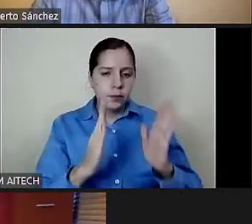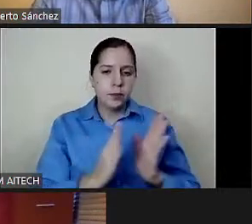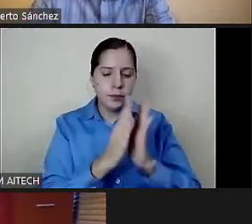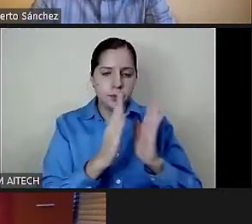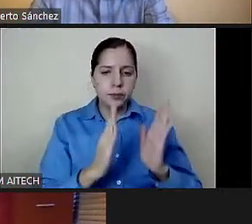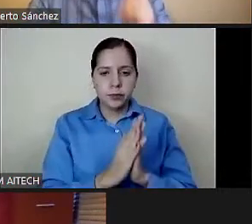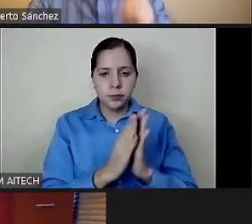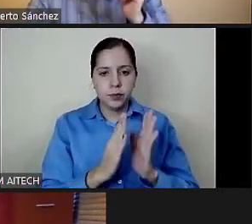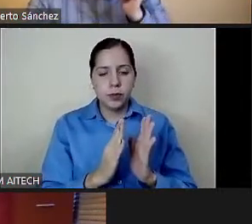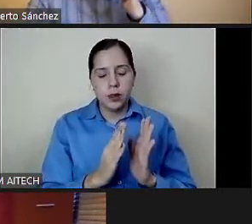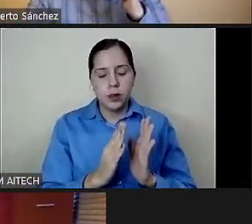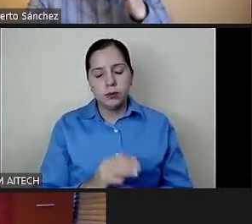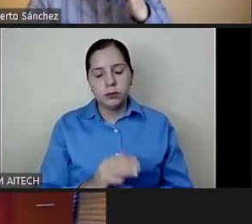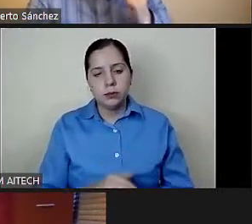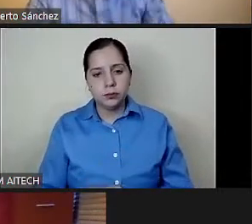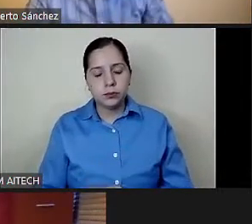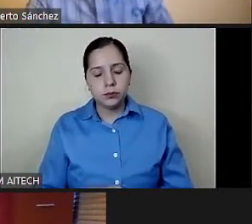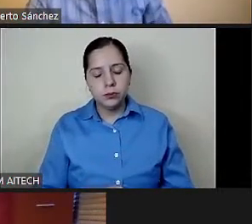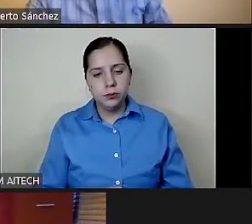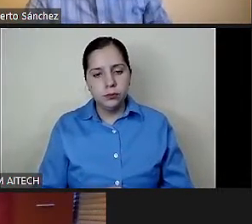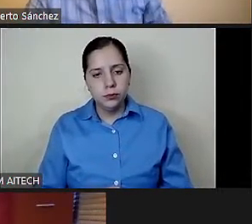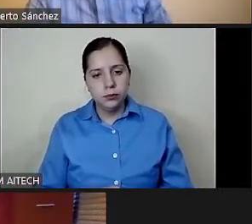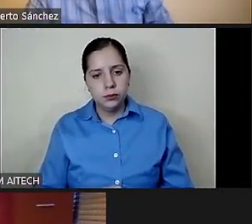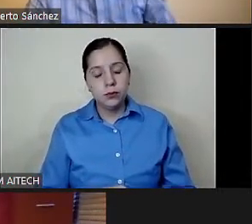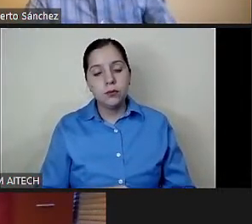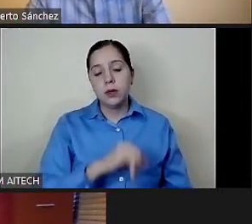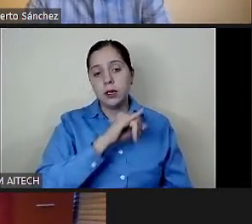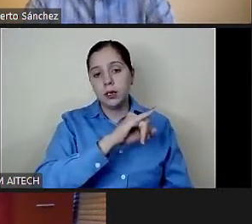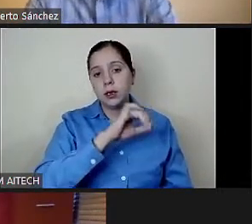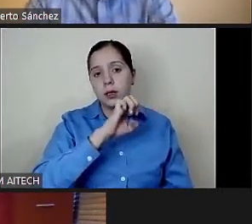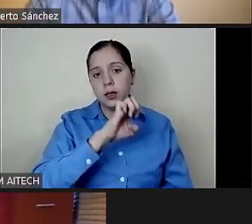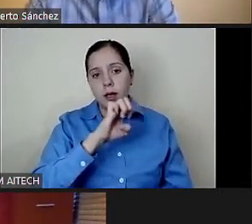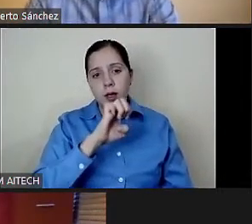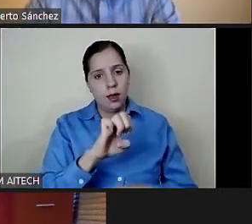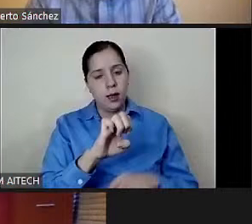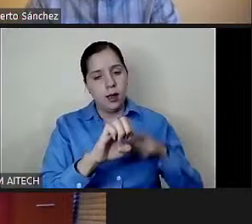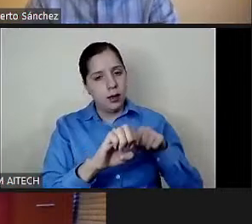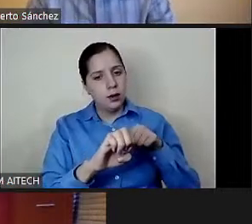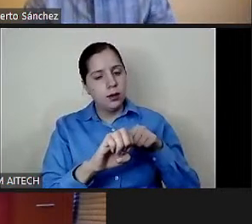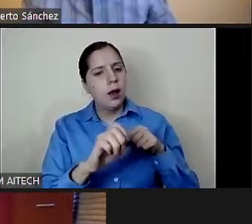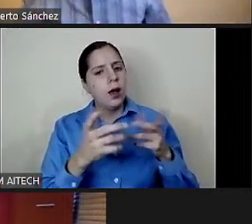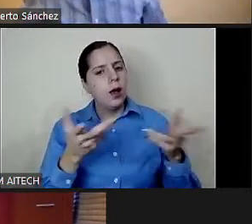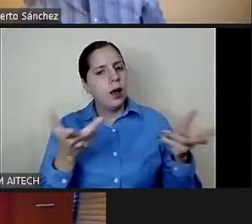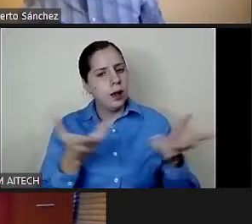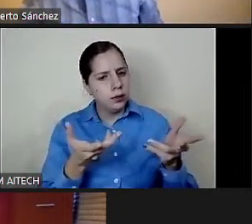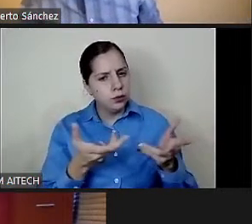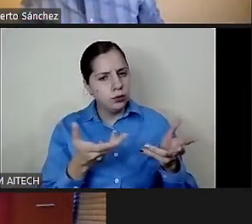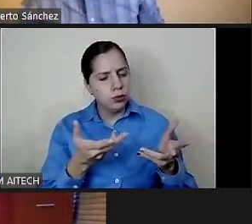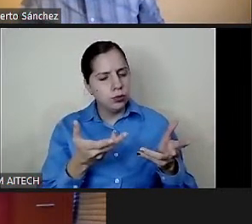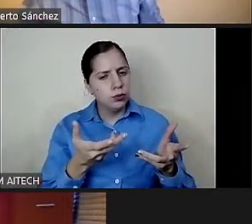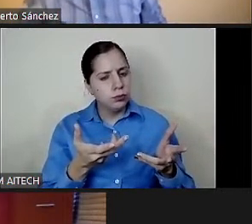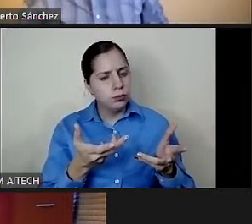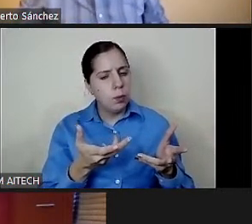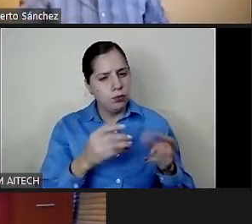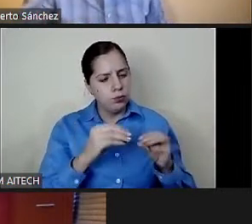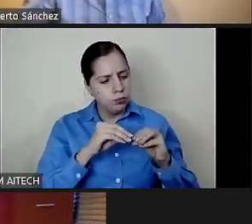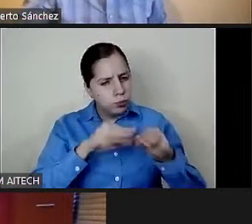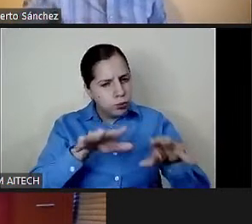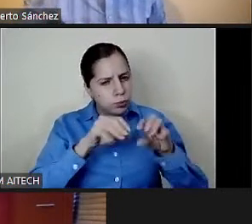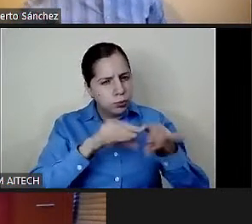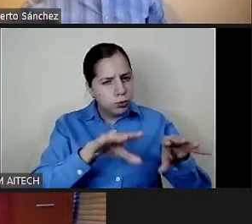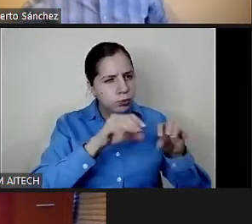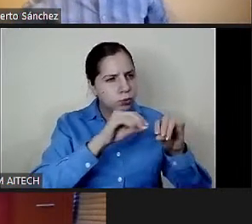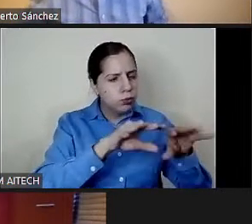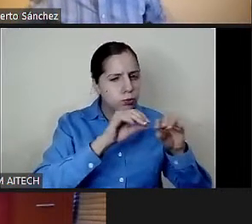del Instituto Nacional Electoral. El Instituto Estatal Electoral hizo una campaña fuerte de promoción con diversas